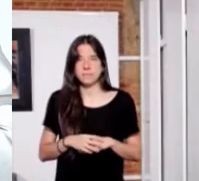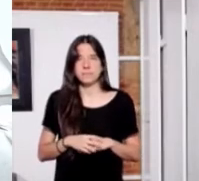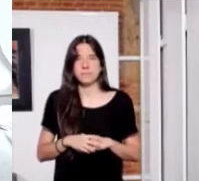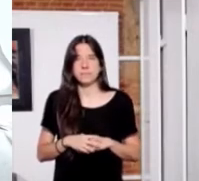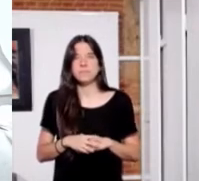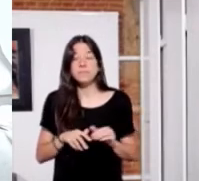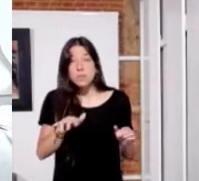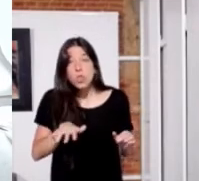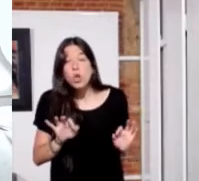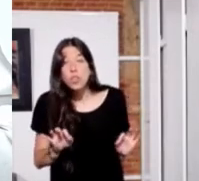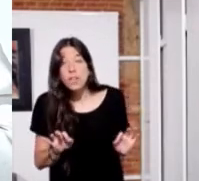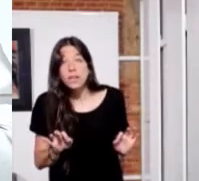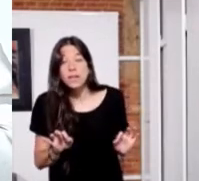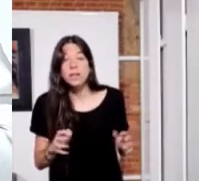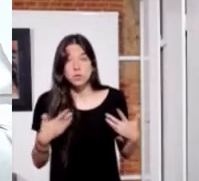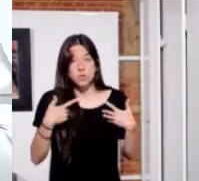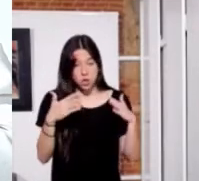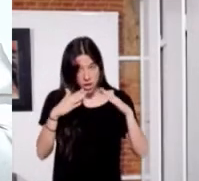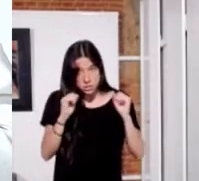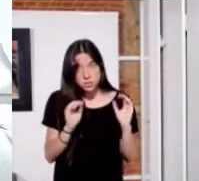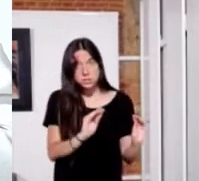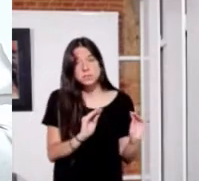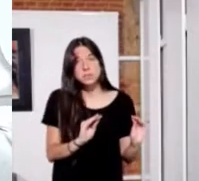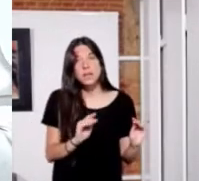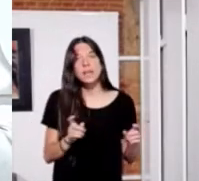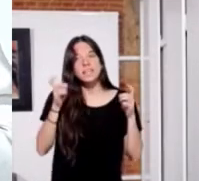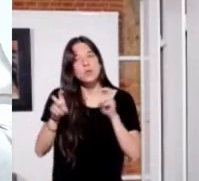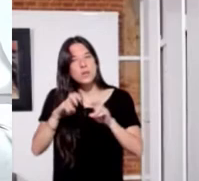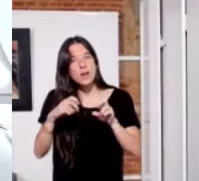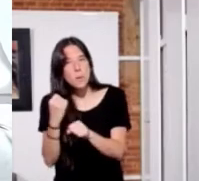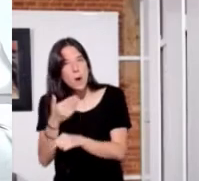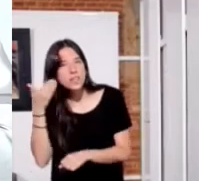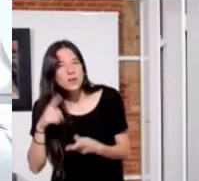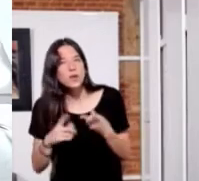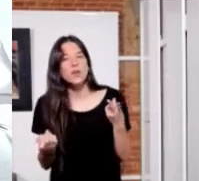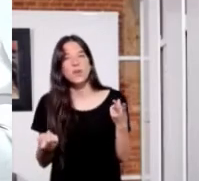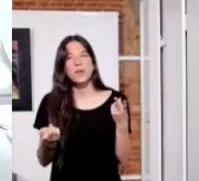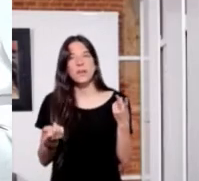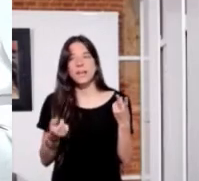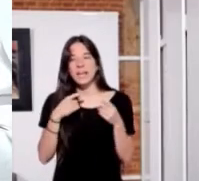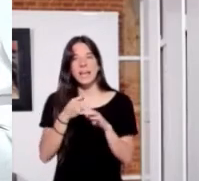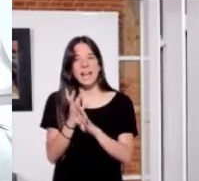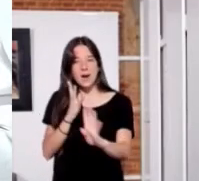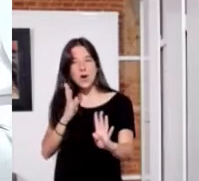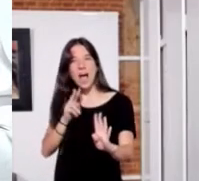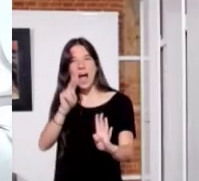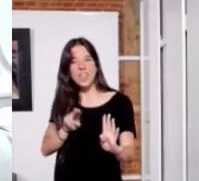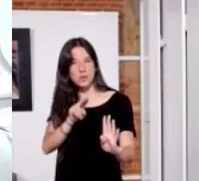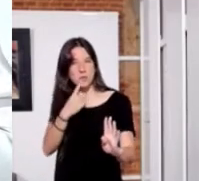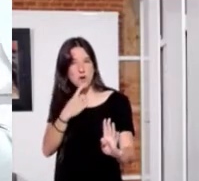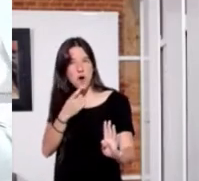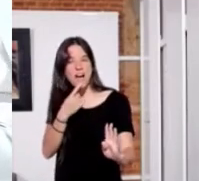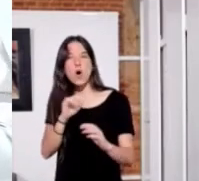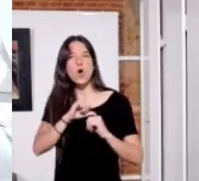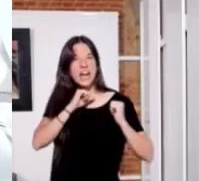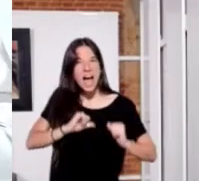¿Dónde están? Sufriendo en sus casas, tratando de buscar un trabajo digno, en la cola de Cruz Roja, de Cáritas o de